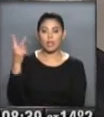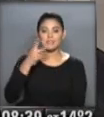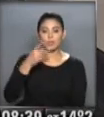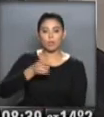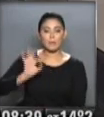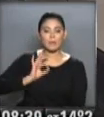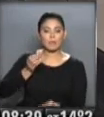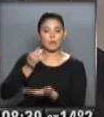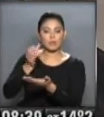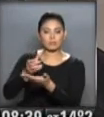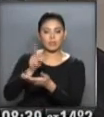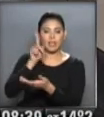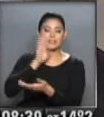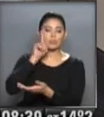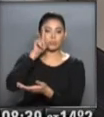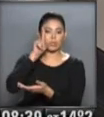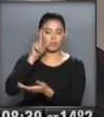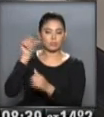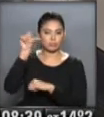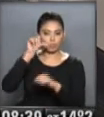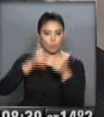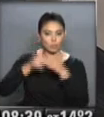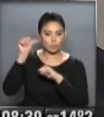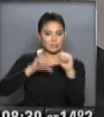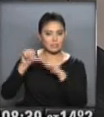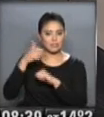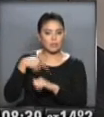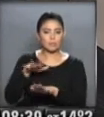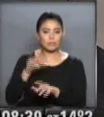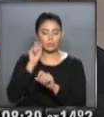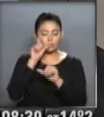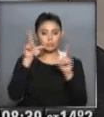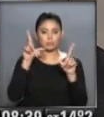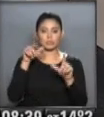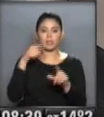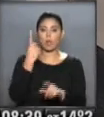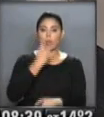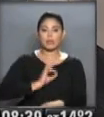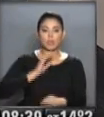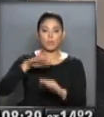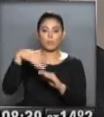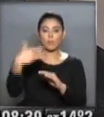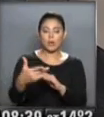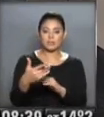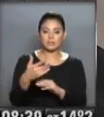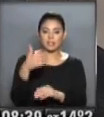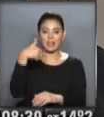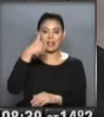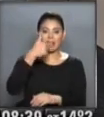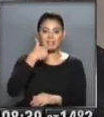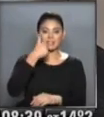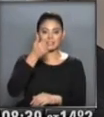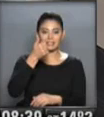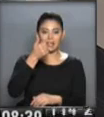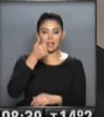muy importante de ciencia en los Estados Unidos, pero lo que nunca se esperaron es que casi un año después la NASA, sí, la NASA,